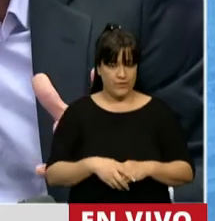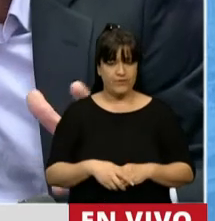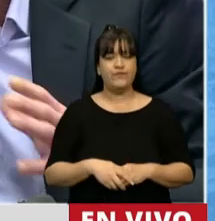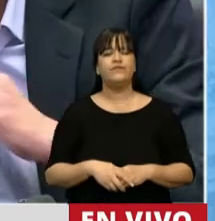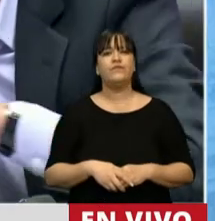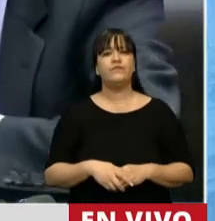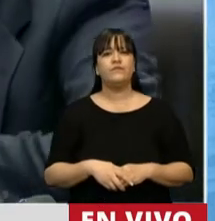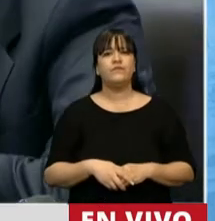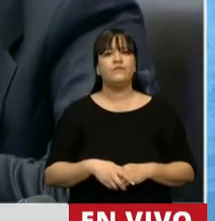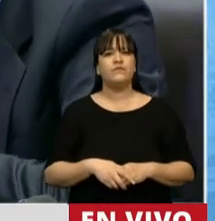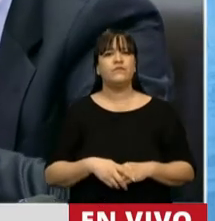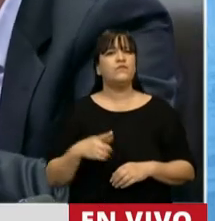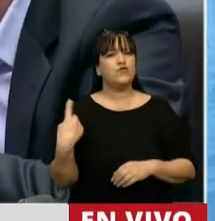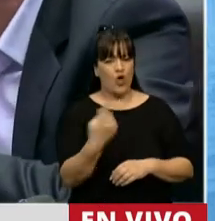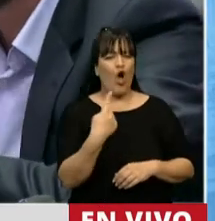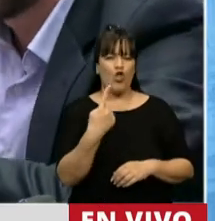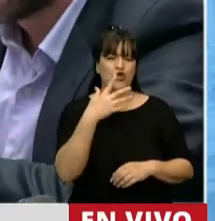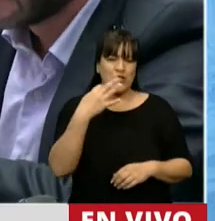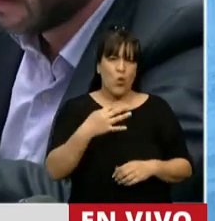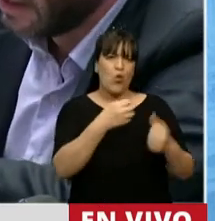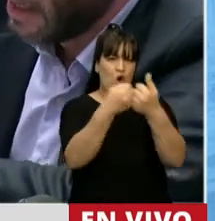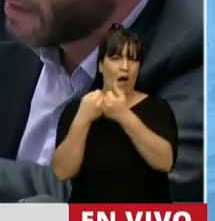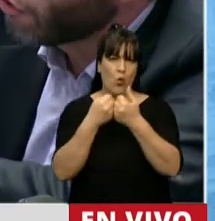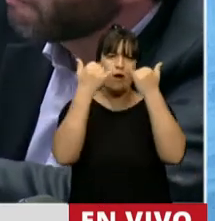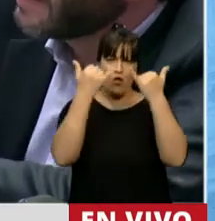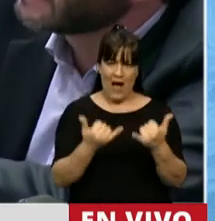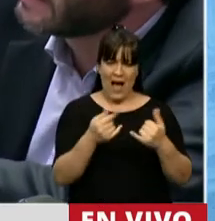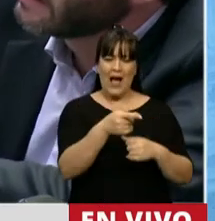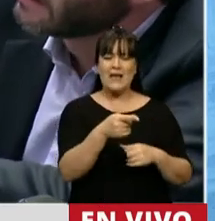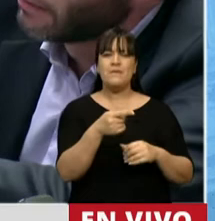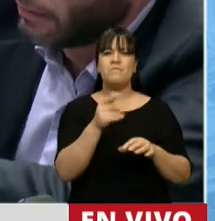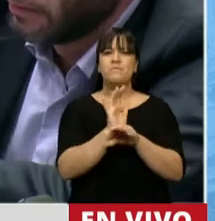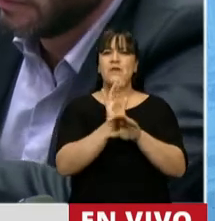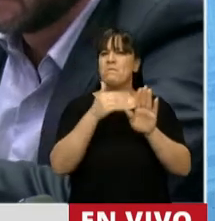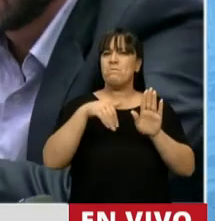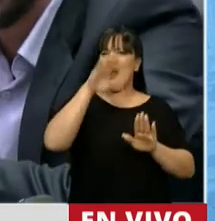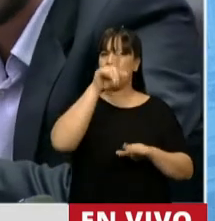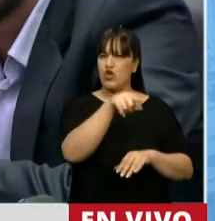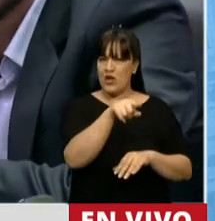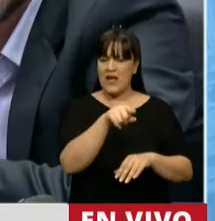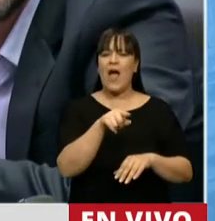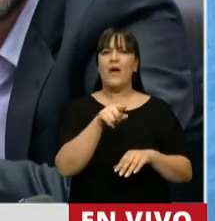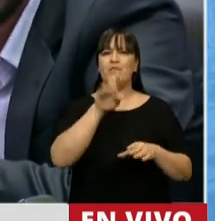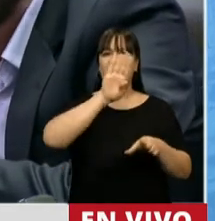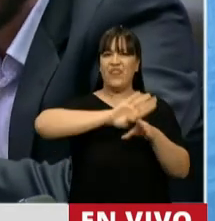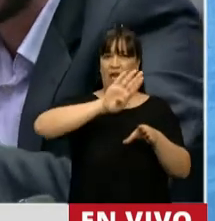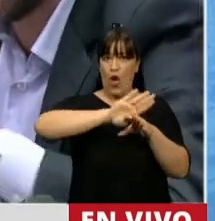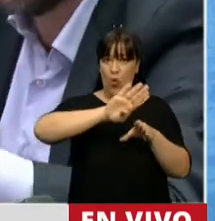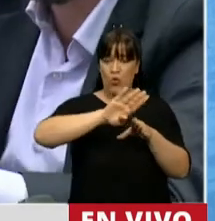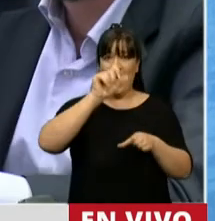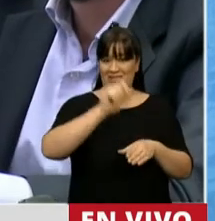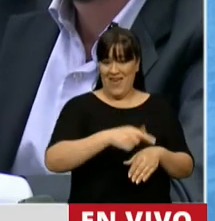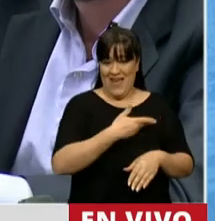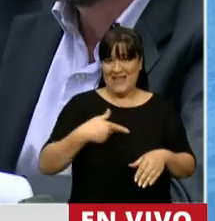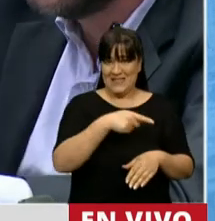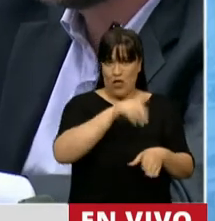Como también todos vamos a coincidir acá, la mayor parte de la deuda del